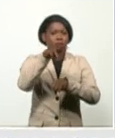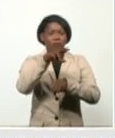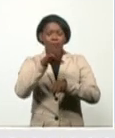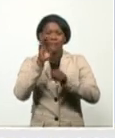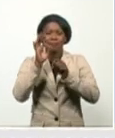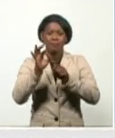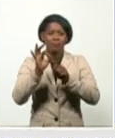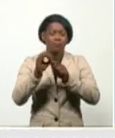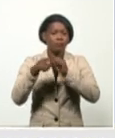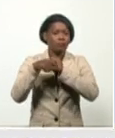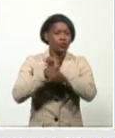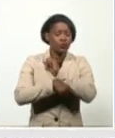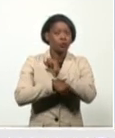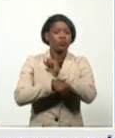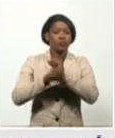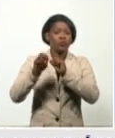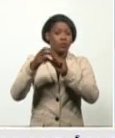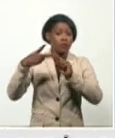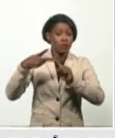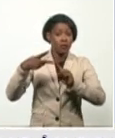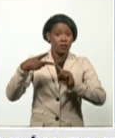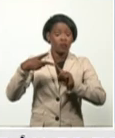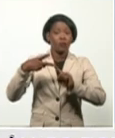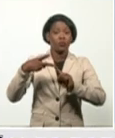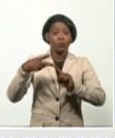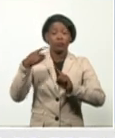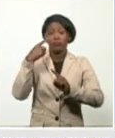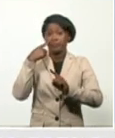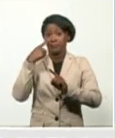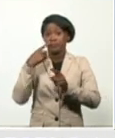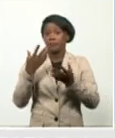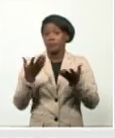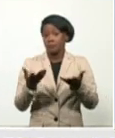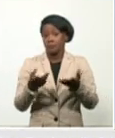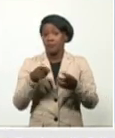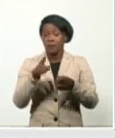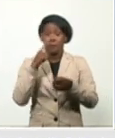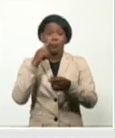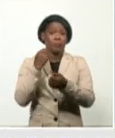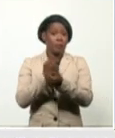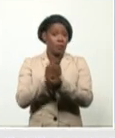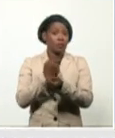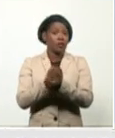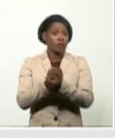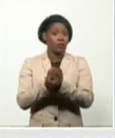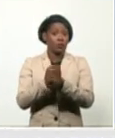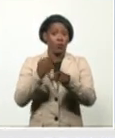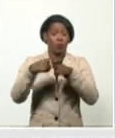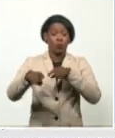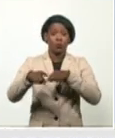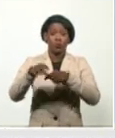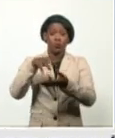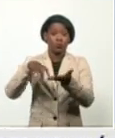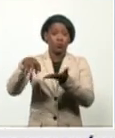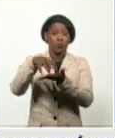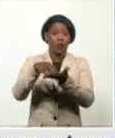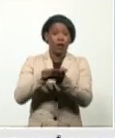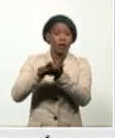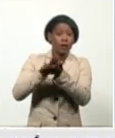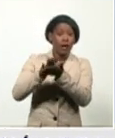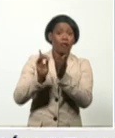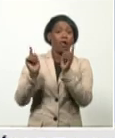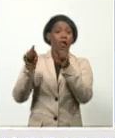Y segundo, que se evidenció qué riesgo tenemos en cualquier lugar del país. Tenemos que seguir